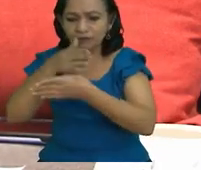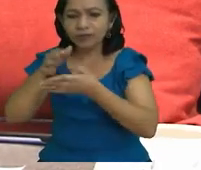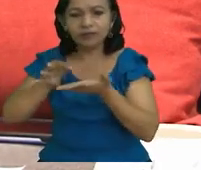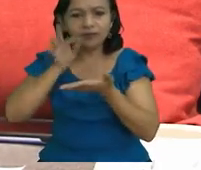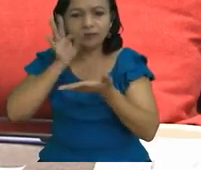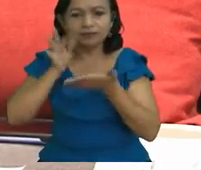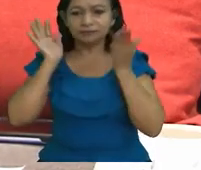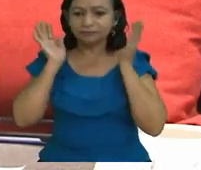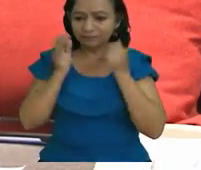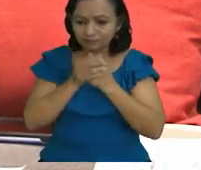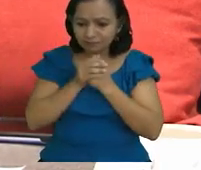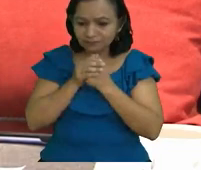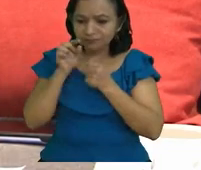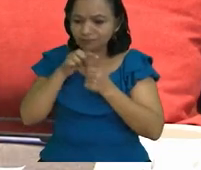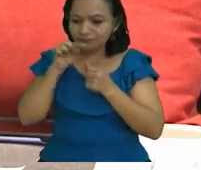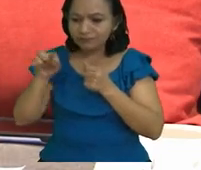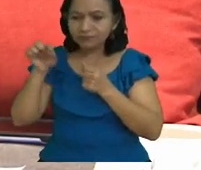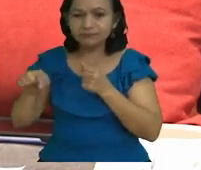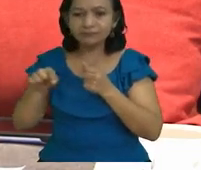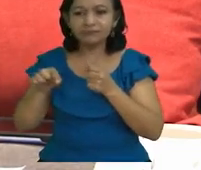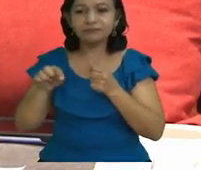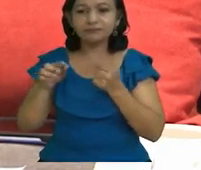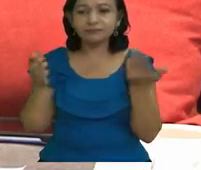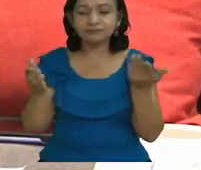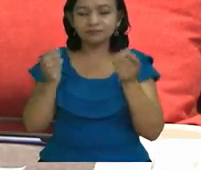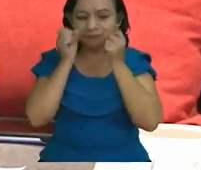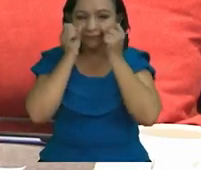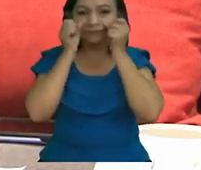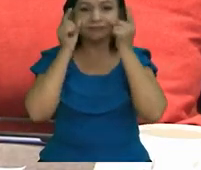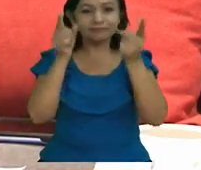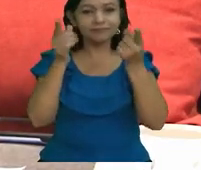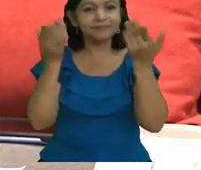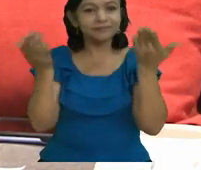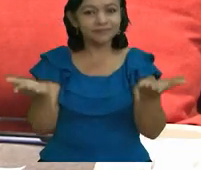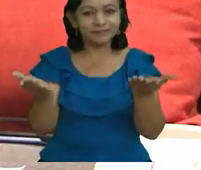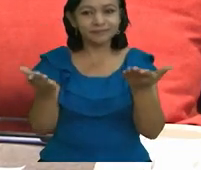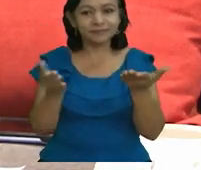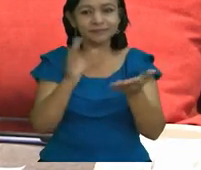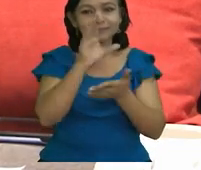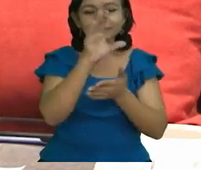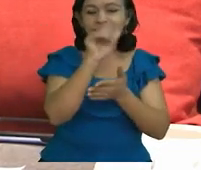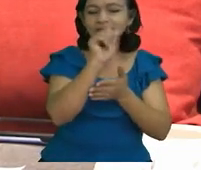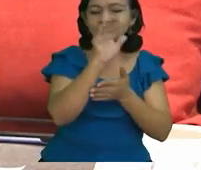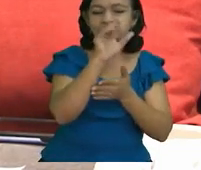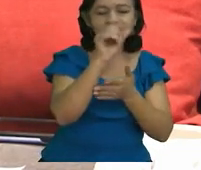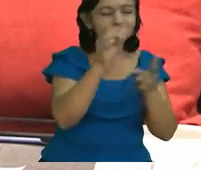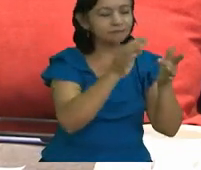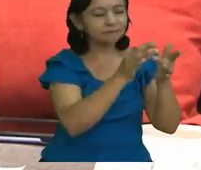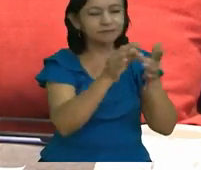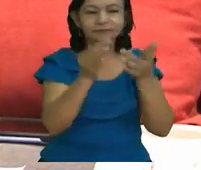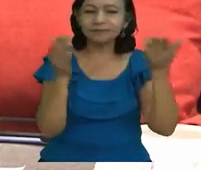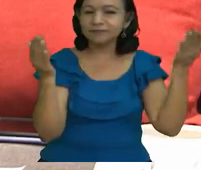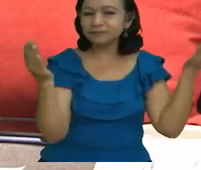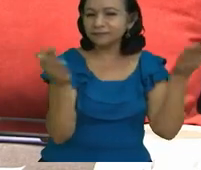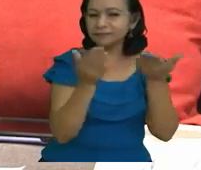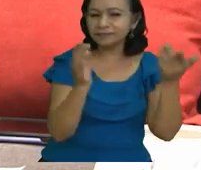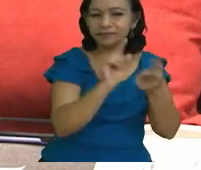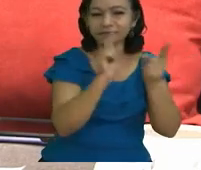café, que nos quedamos asombrados, increíble. Y en el caso del cacao también,